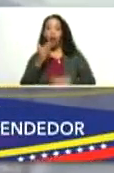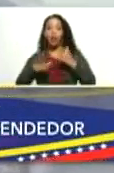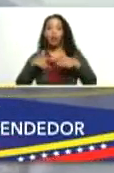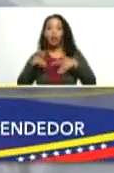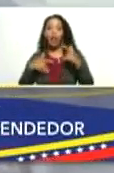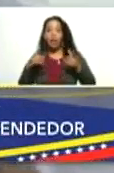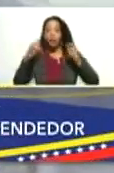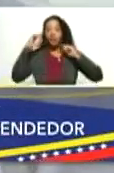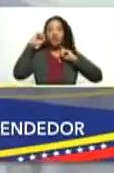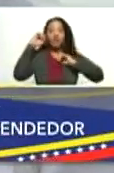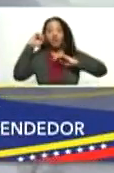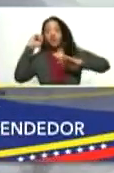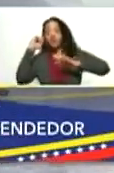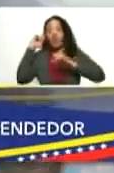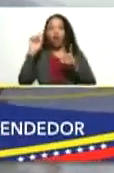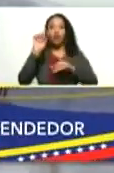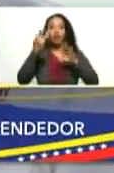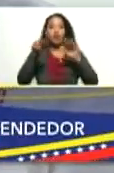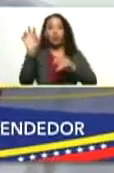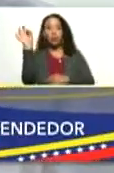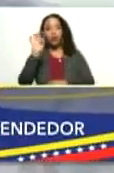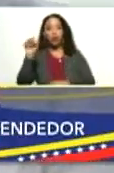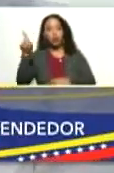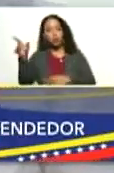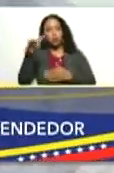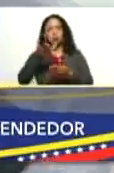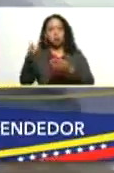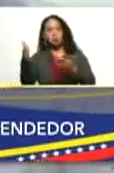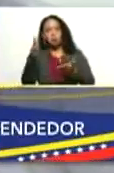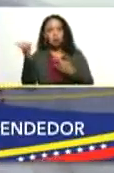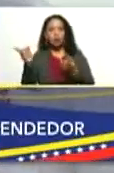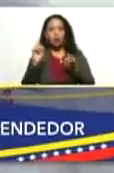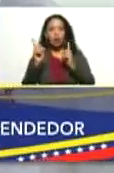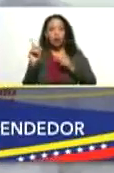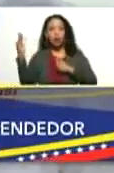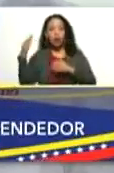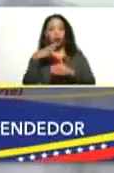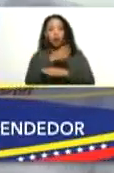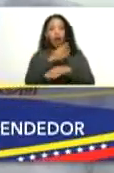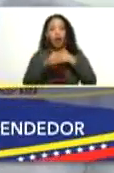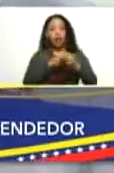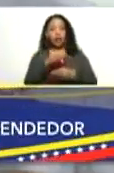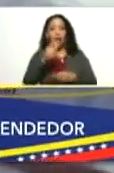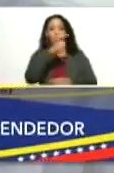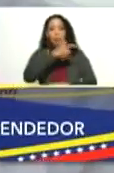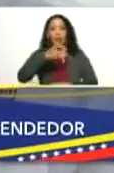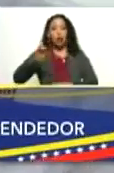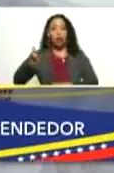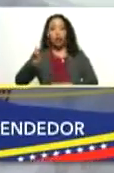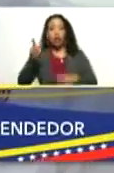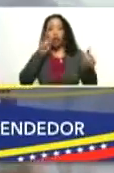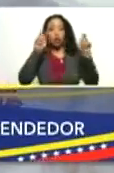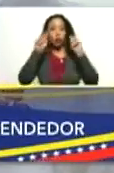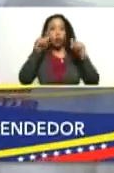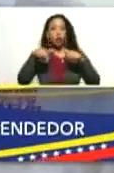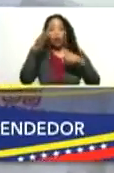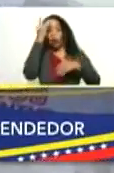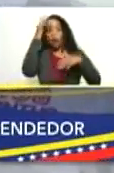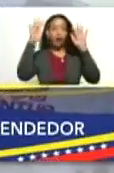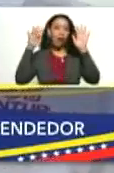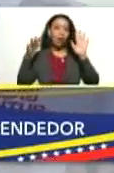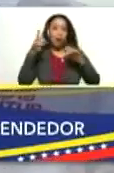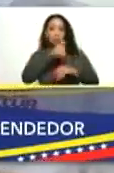musical, 12%. Eso engloba parte importante de lo que fue hacer la gente de turismo en estos carnavales. La gente